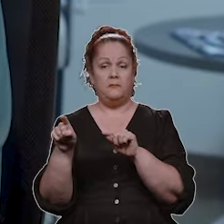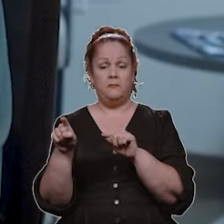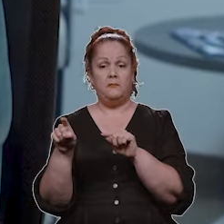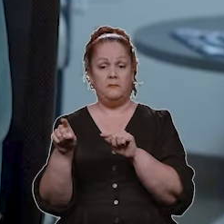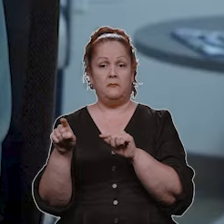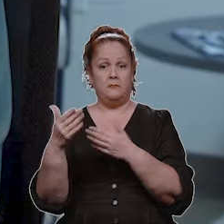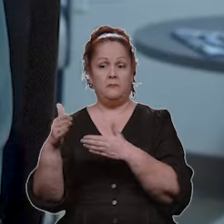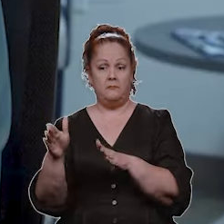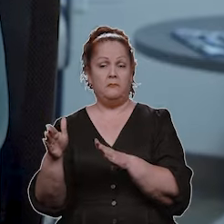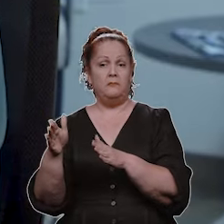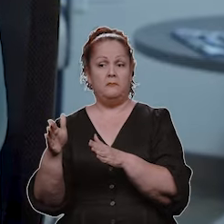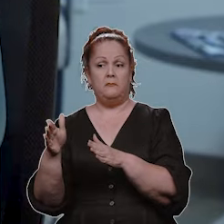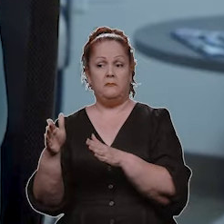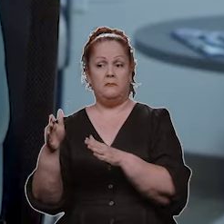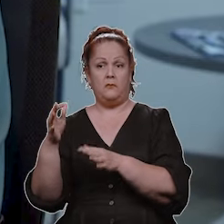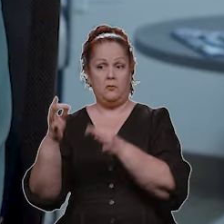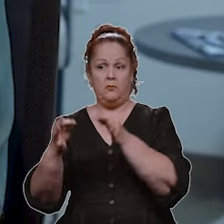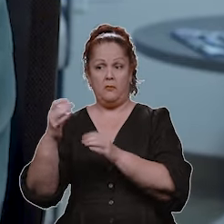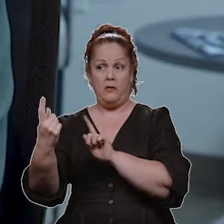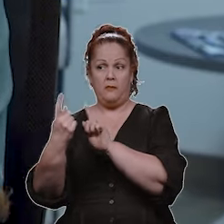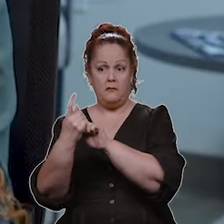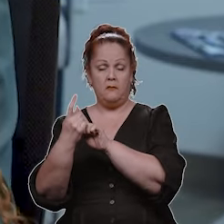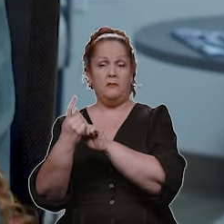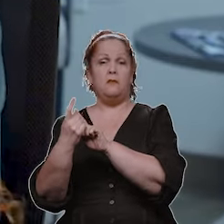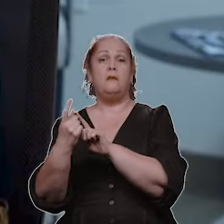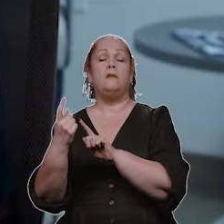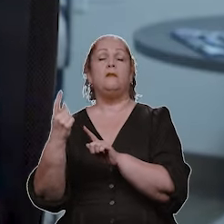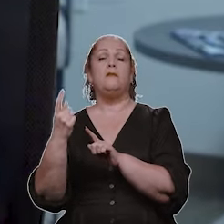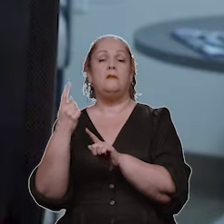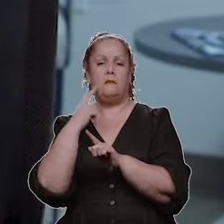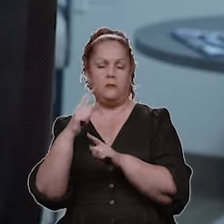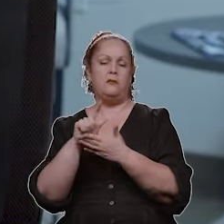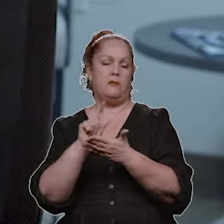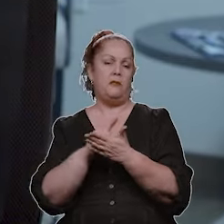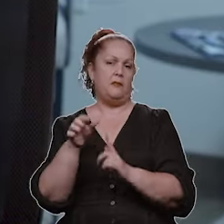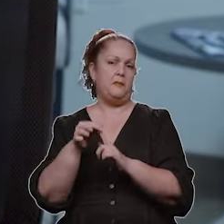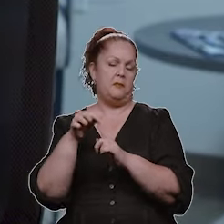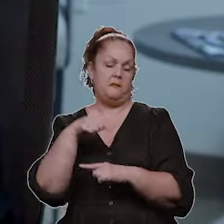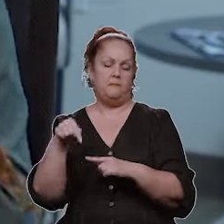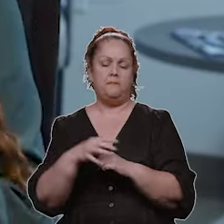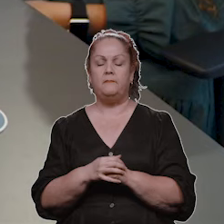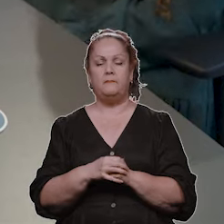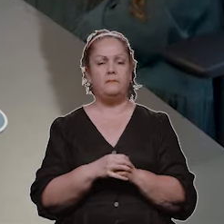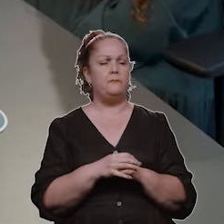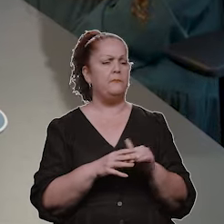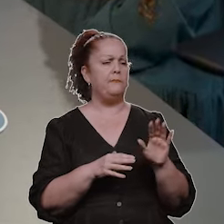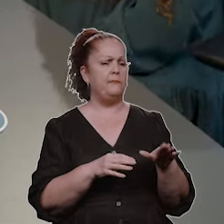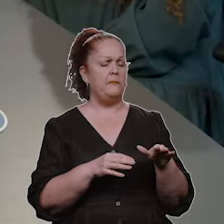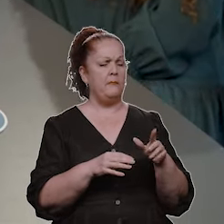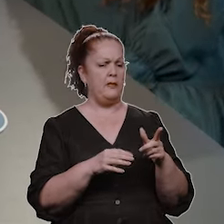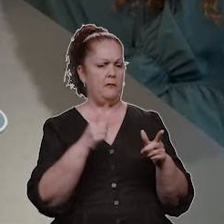consideración de un juez en una sala de investigaciones esas denuncias al Amparo de estas leyes especiales y en